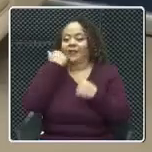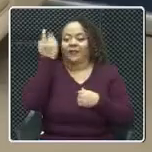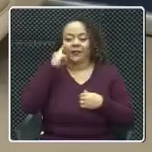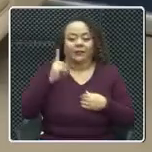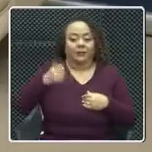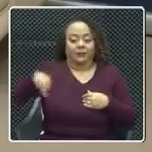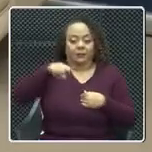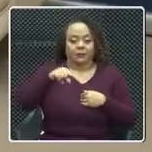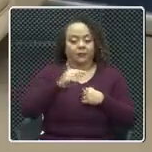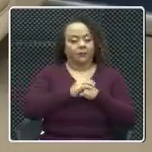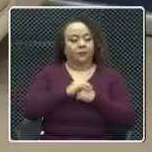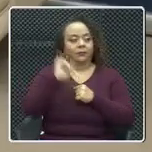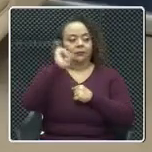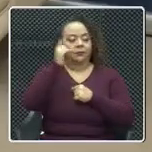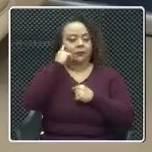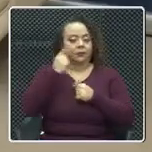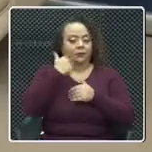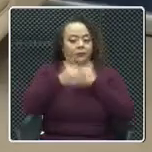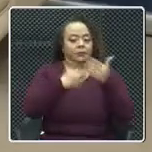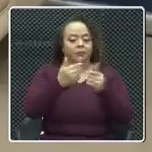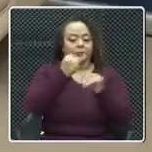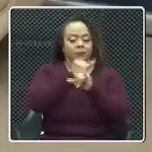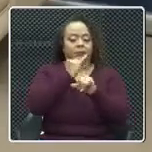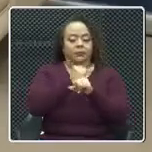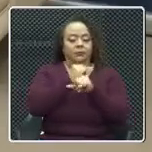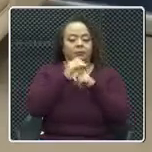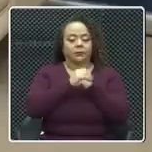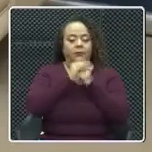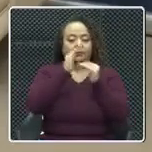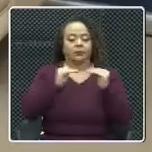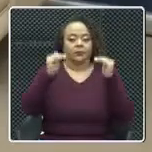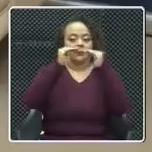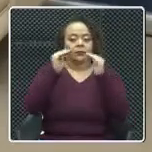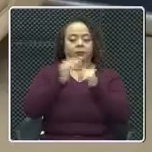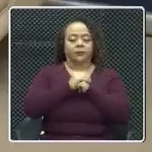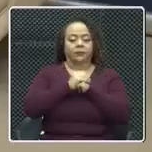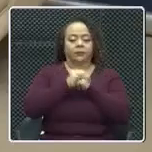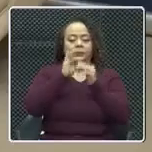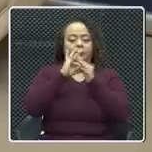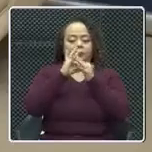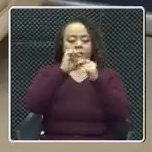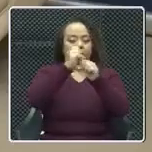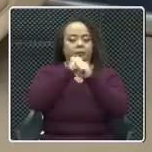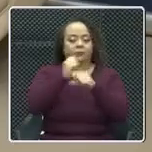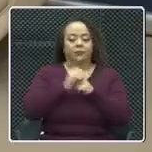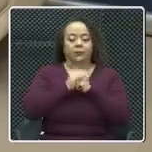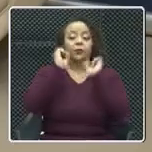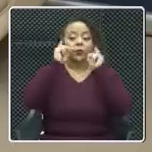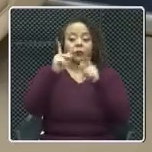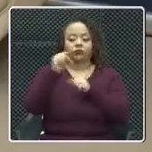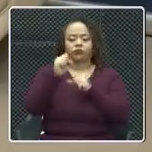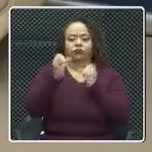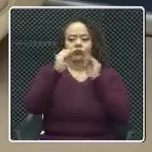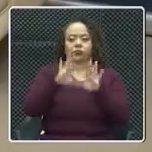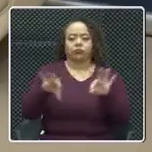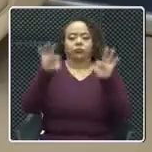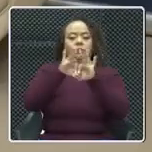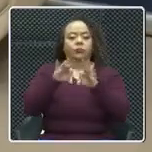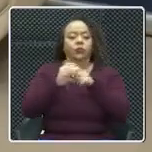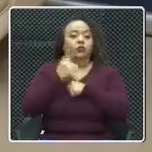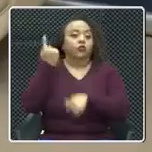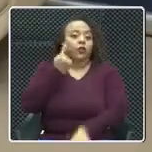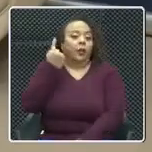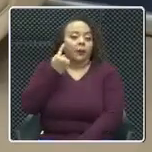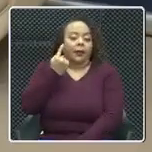ellos como para el trámite institucional a nivel de la red de seguros. Okay, sí, súper importante. Es una